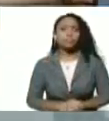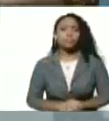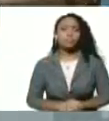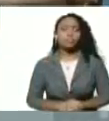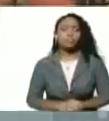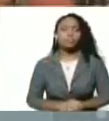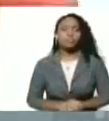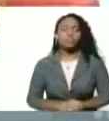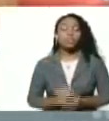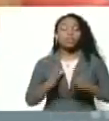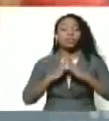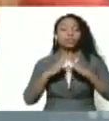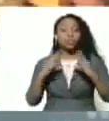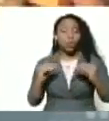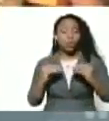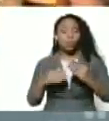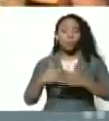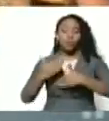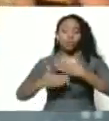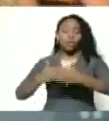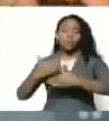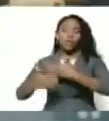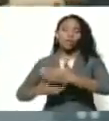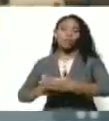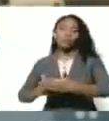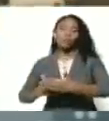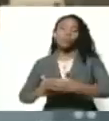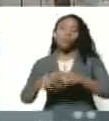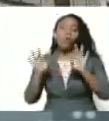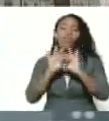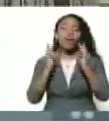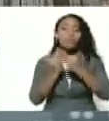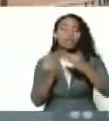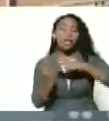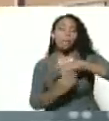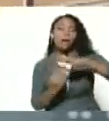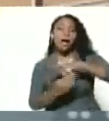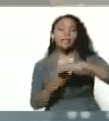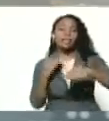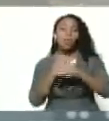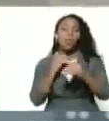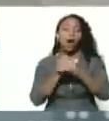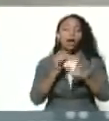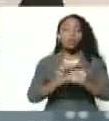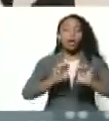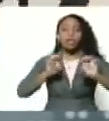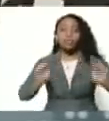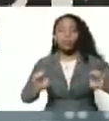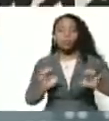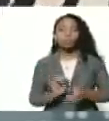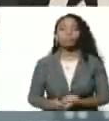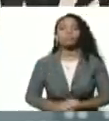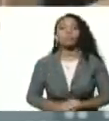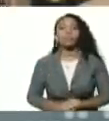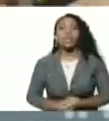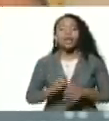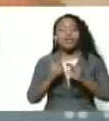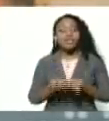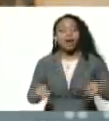de todos los procesos. La familia es la base del proceso educativo en